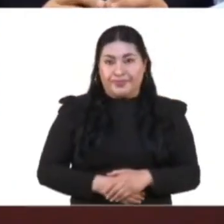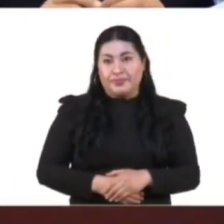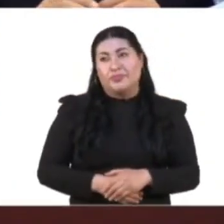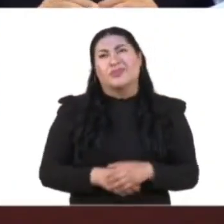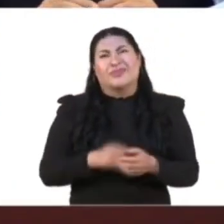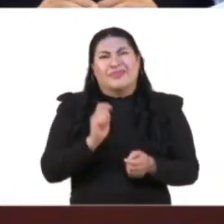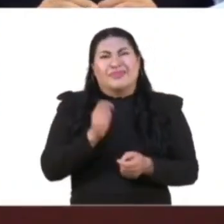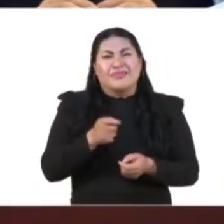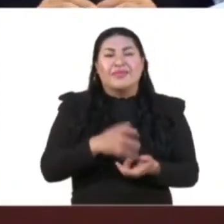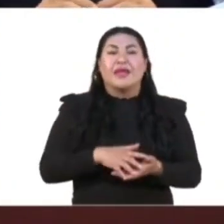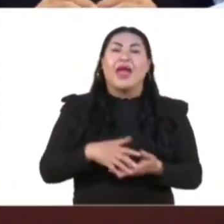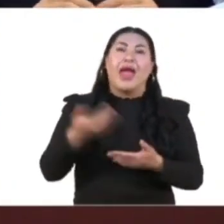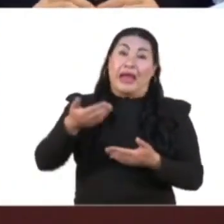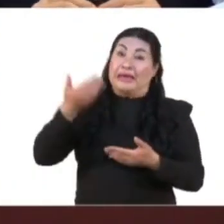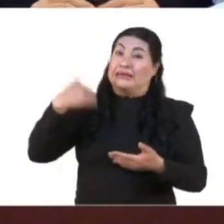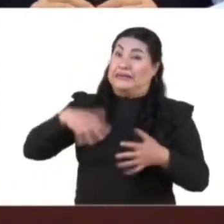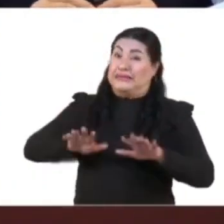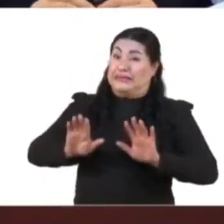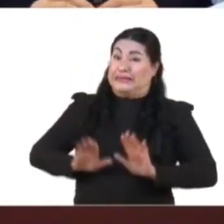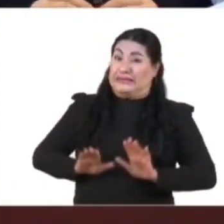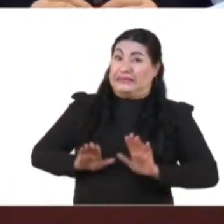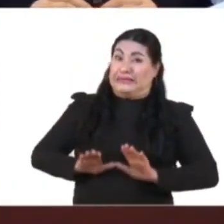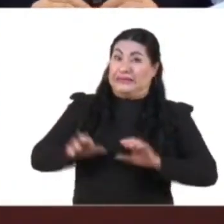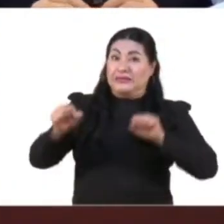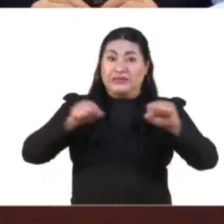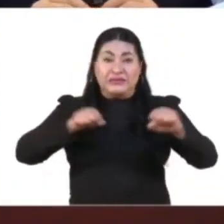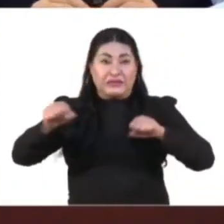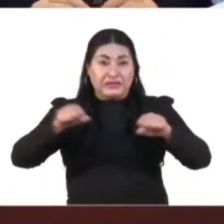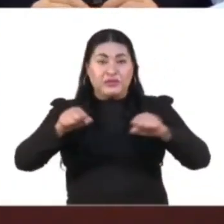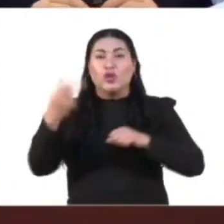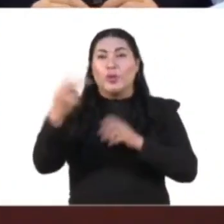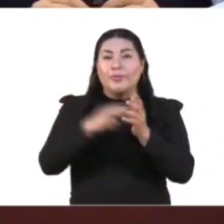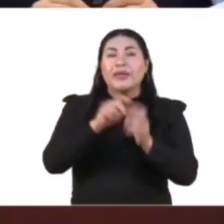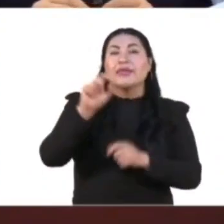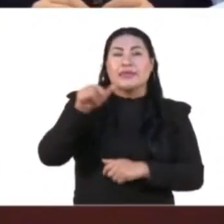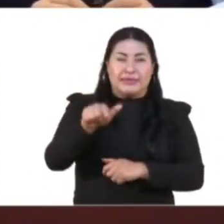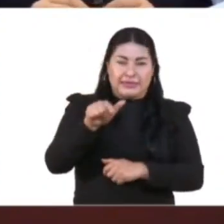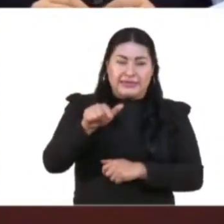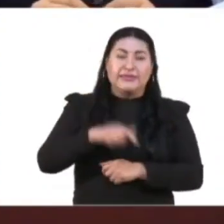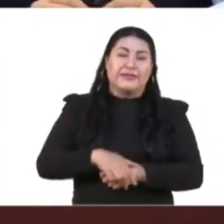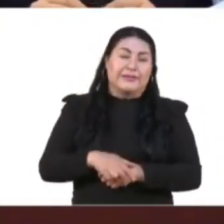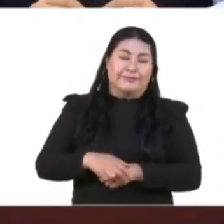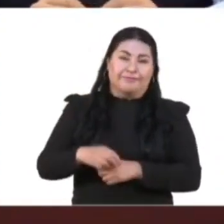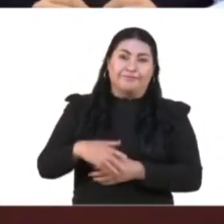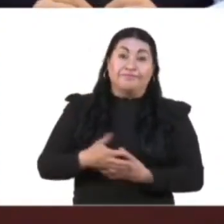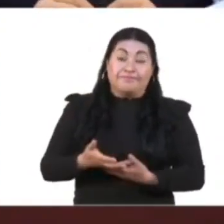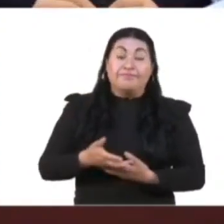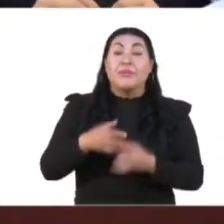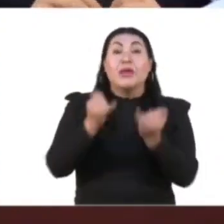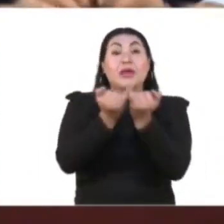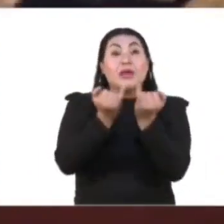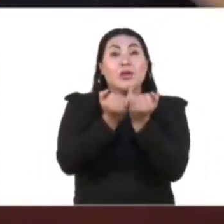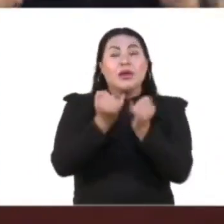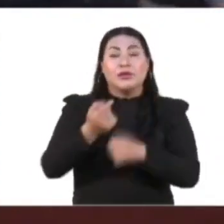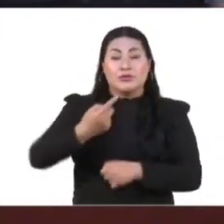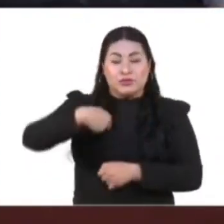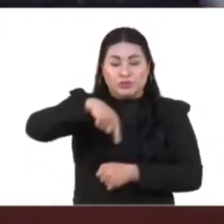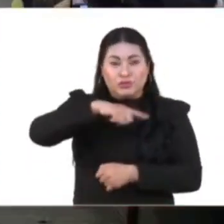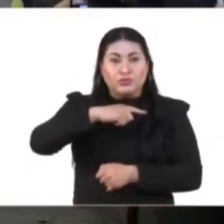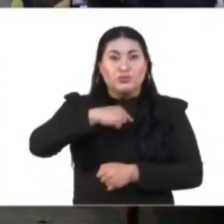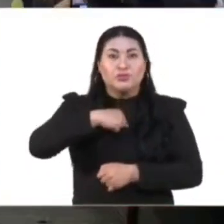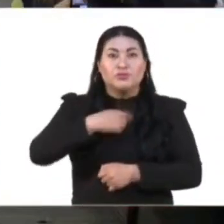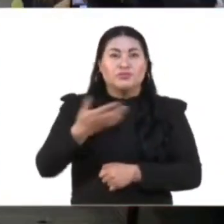por las características del sismo del 17, y por otro lado, por primera vez lo que nosotros hicimos